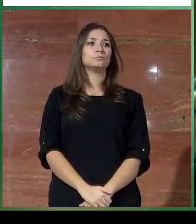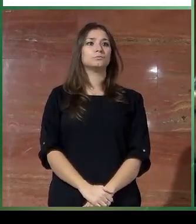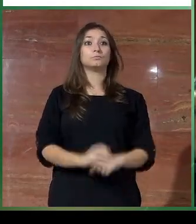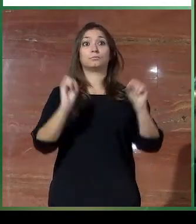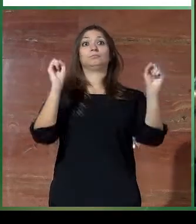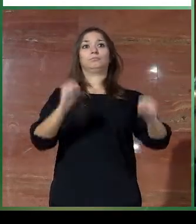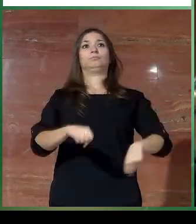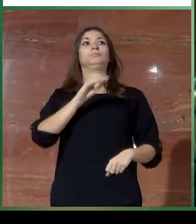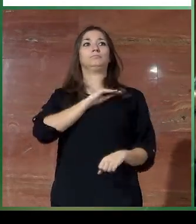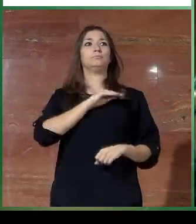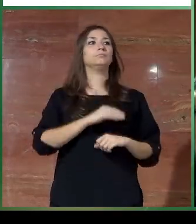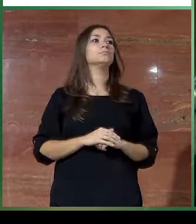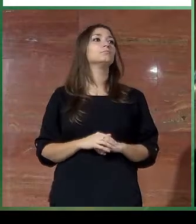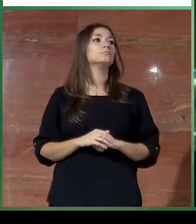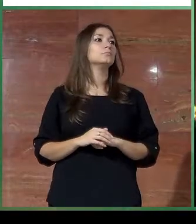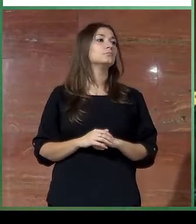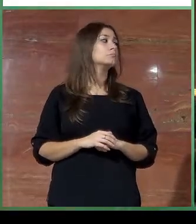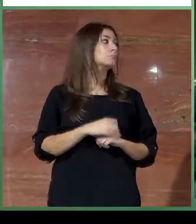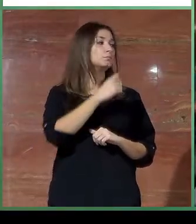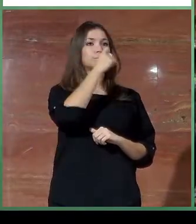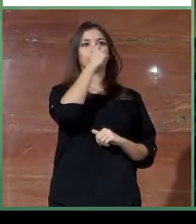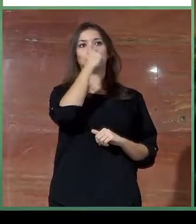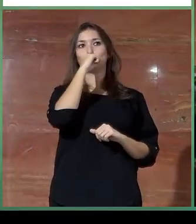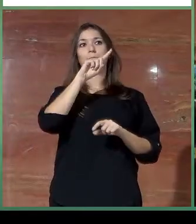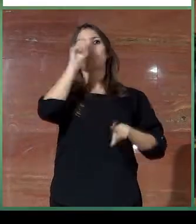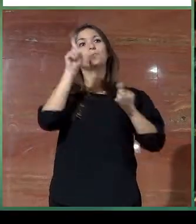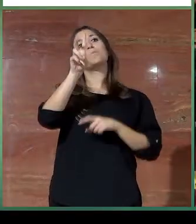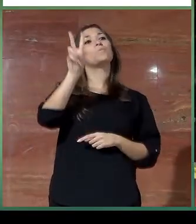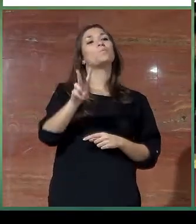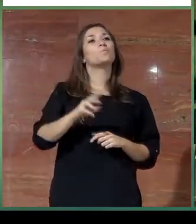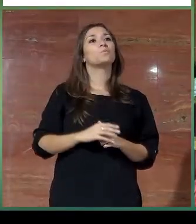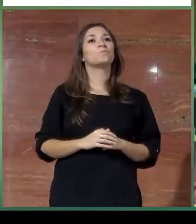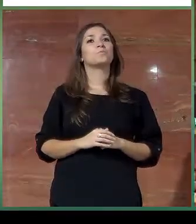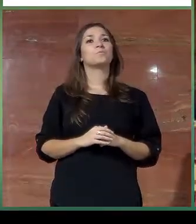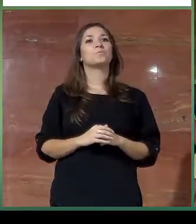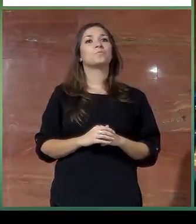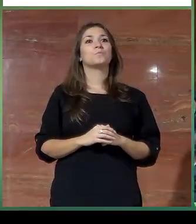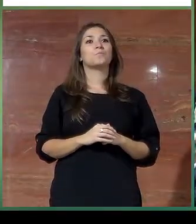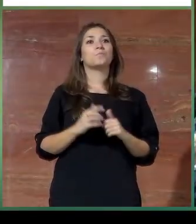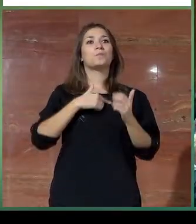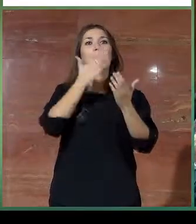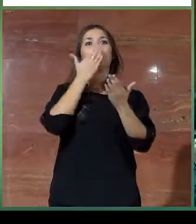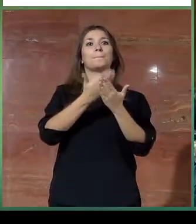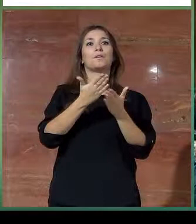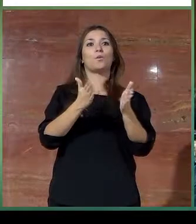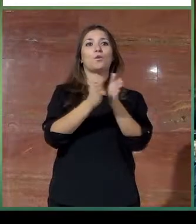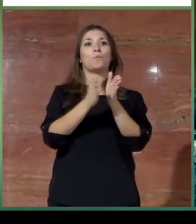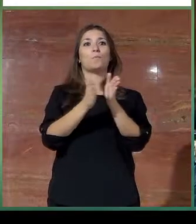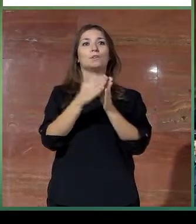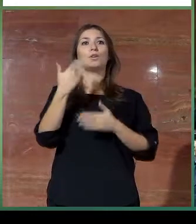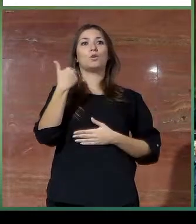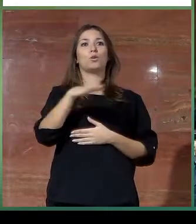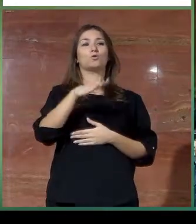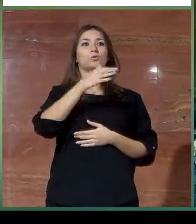Vale. Bien. Ahora viene la segunda parte. Y yo ahí le pido a nuestros compañeros que tienen los micrófonos que lo